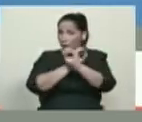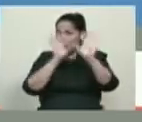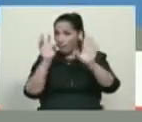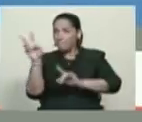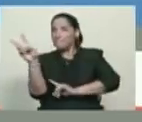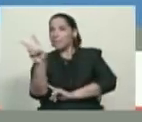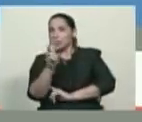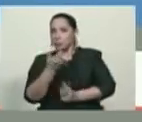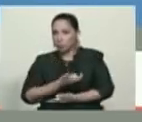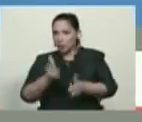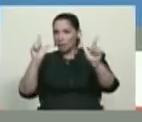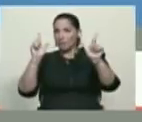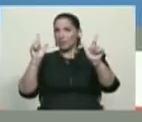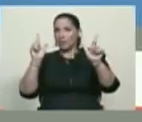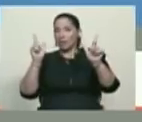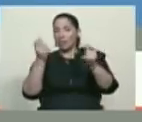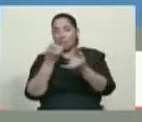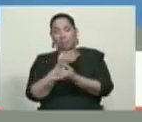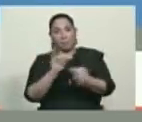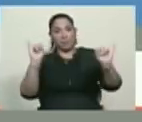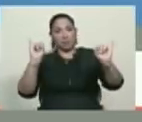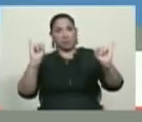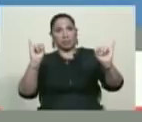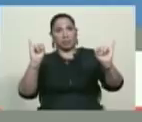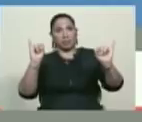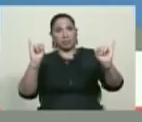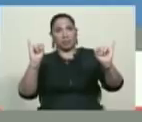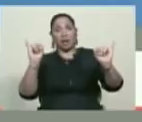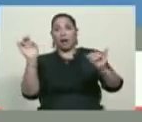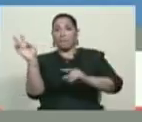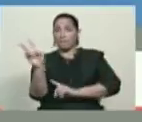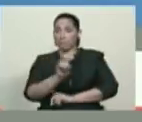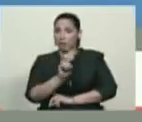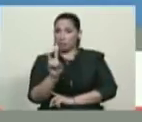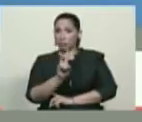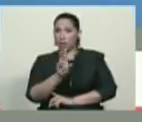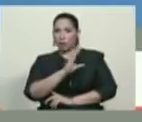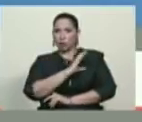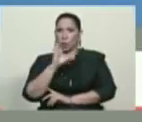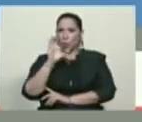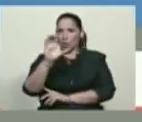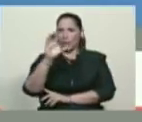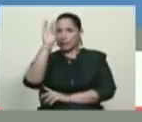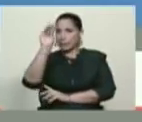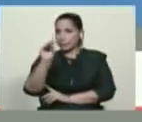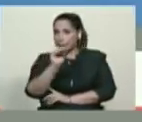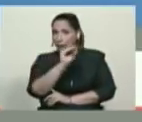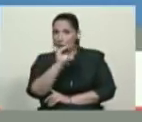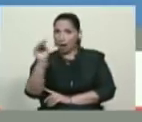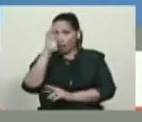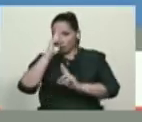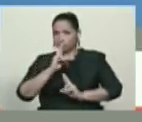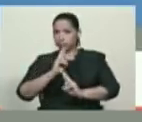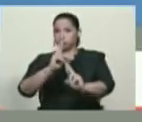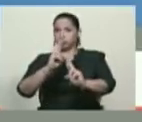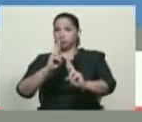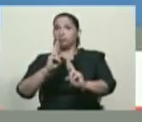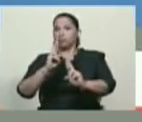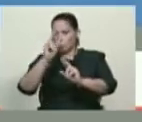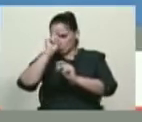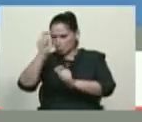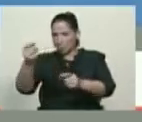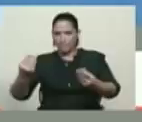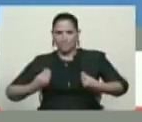es libre, independiente. Venezuela, su soberanía es sagrada, reside en el pueblo